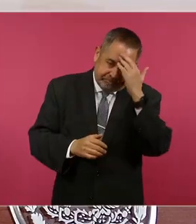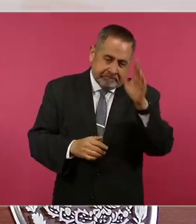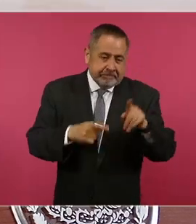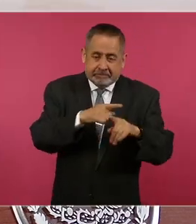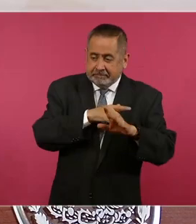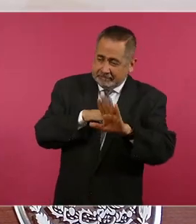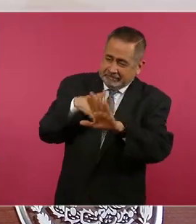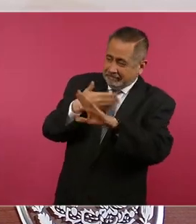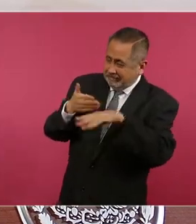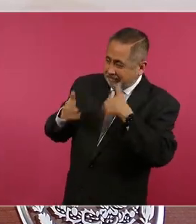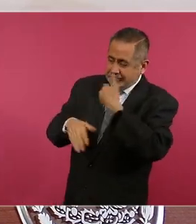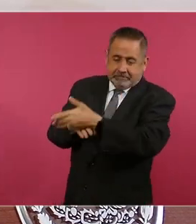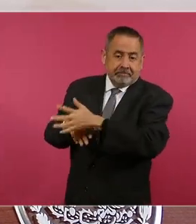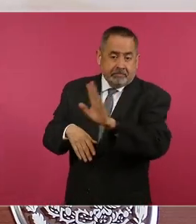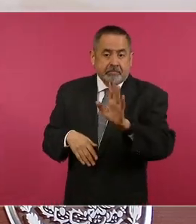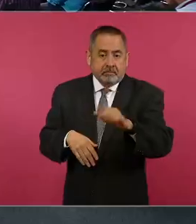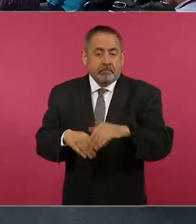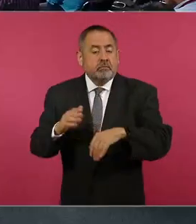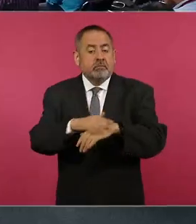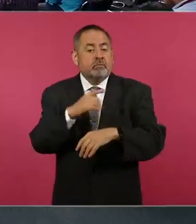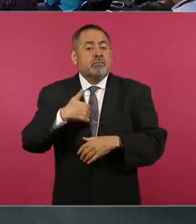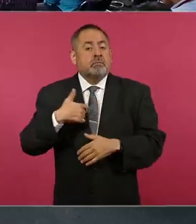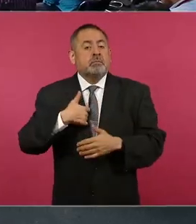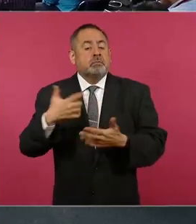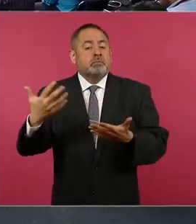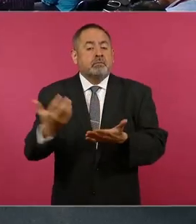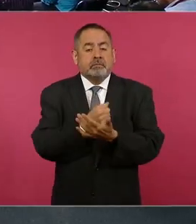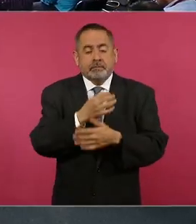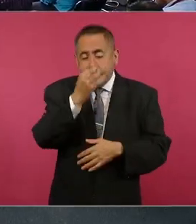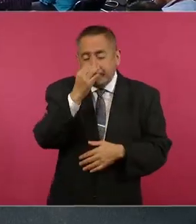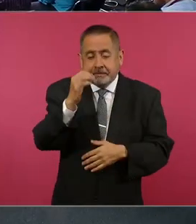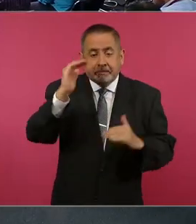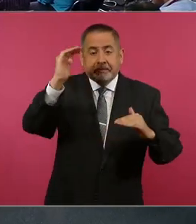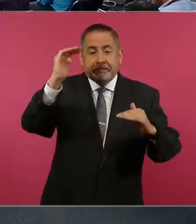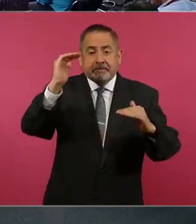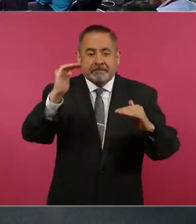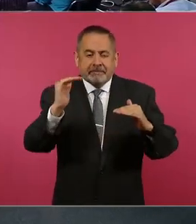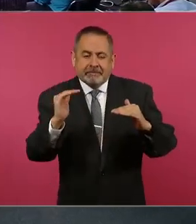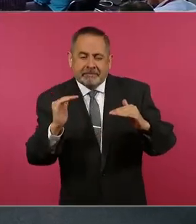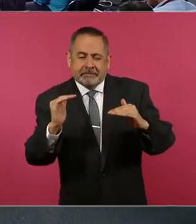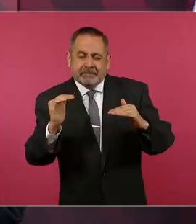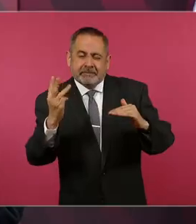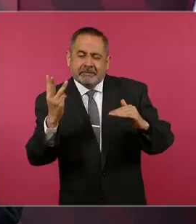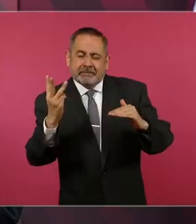porque gané con tres puntos de ventaja